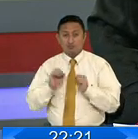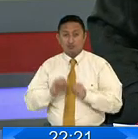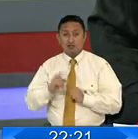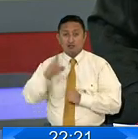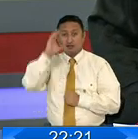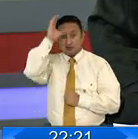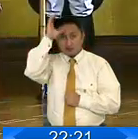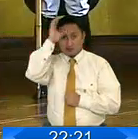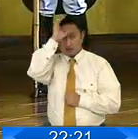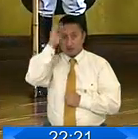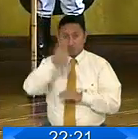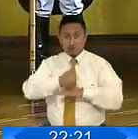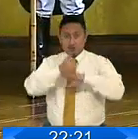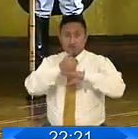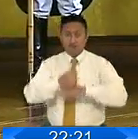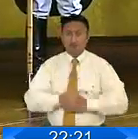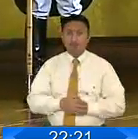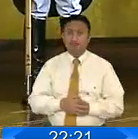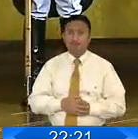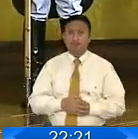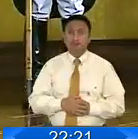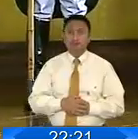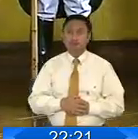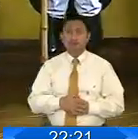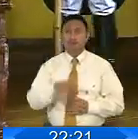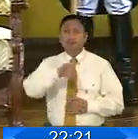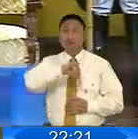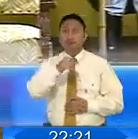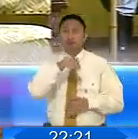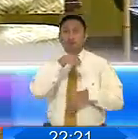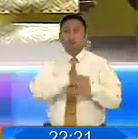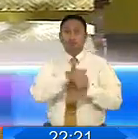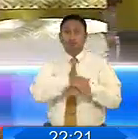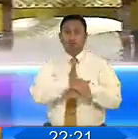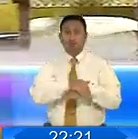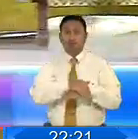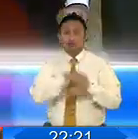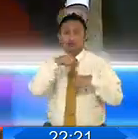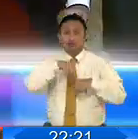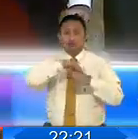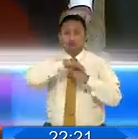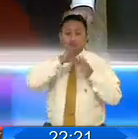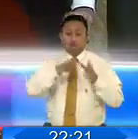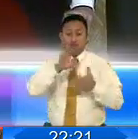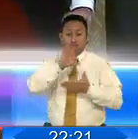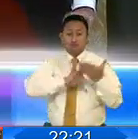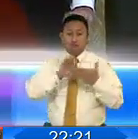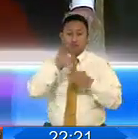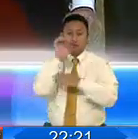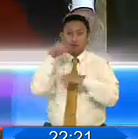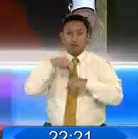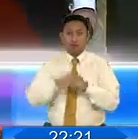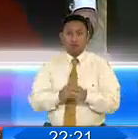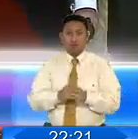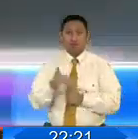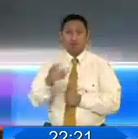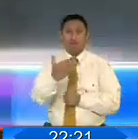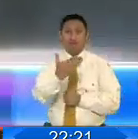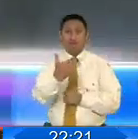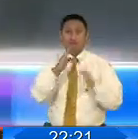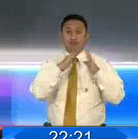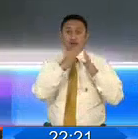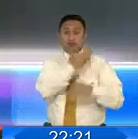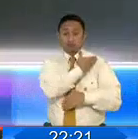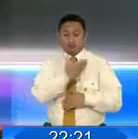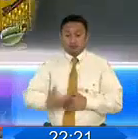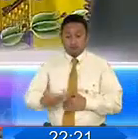apostólico. La tarde de este jueves, los jefes de las misiones diplomáticas acreditadas en Ecuador se dieron cita en el Palacio de Gobierno para